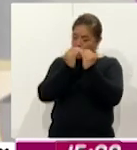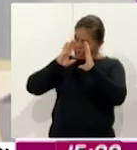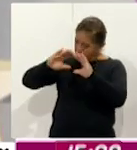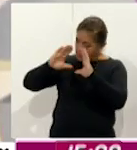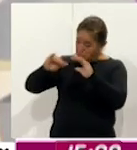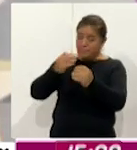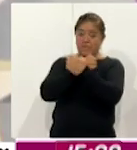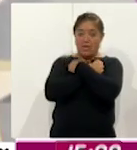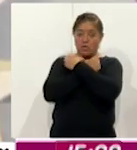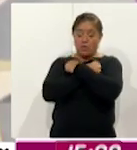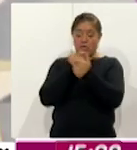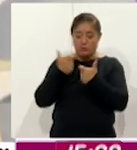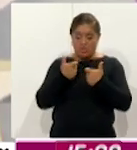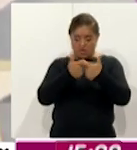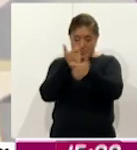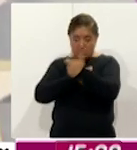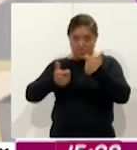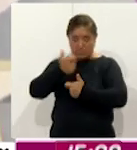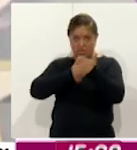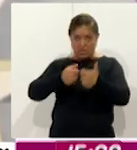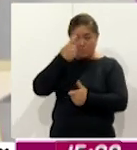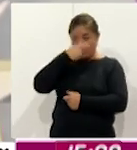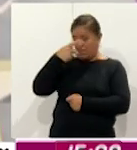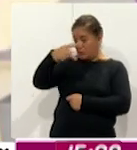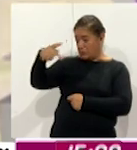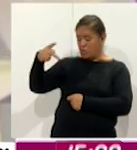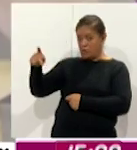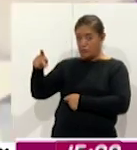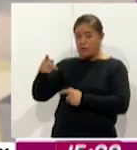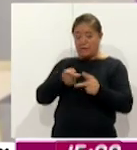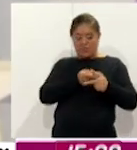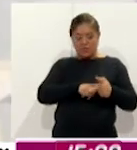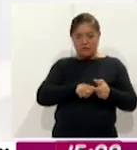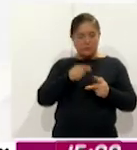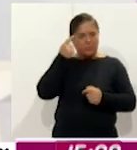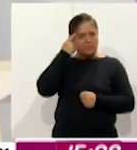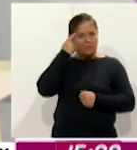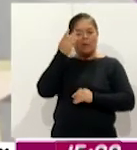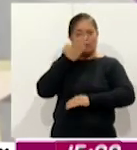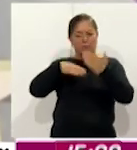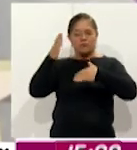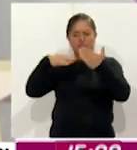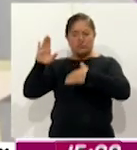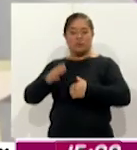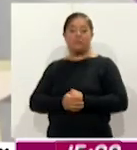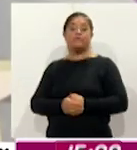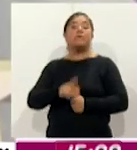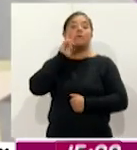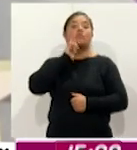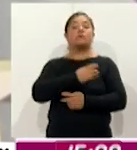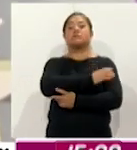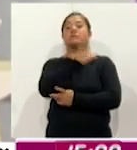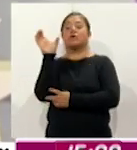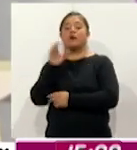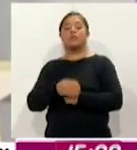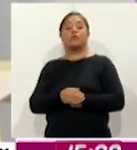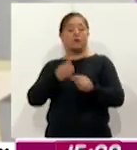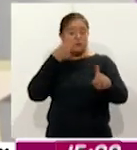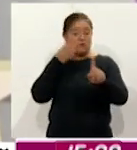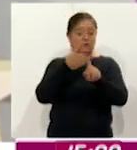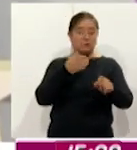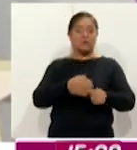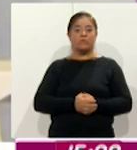educación financiera para que sus iniciativas productivas prosperen. Para las mujeres del campo destinamos